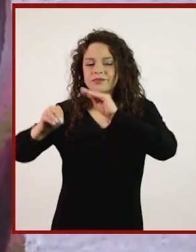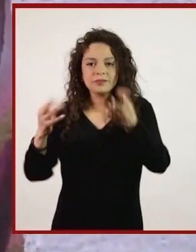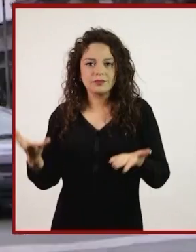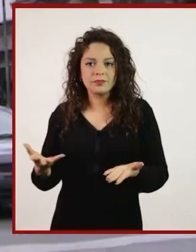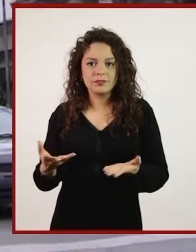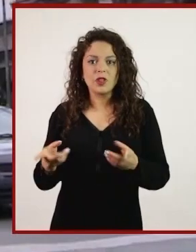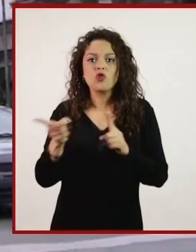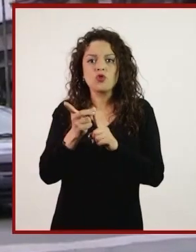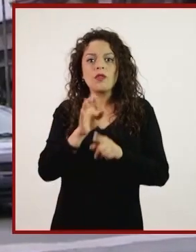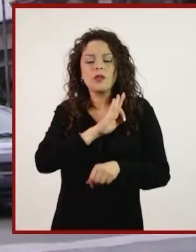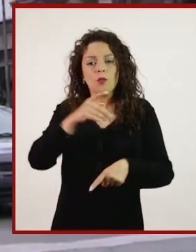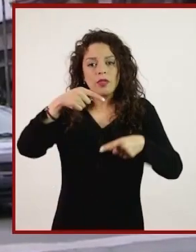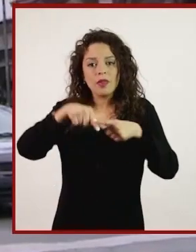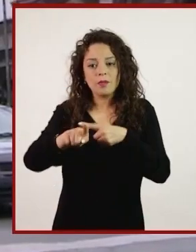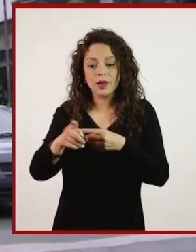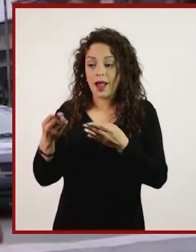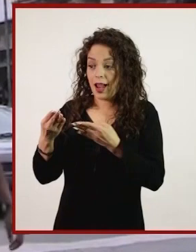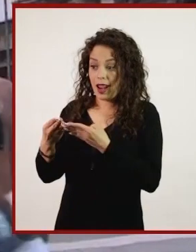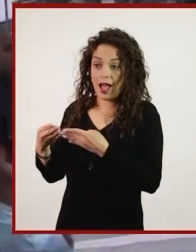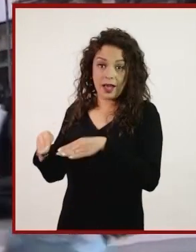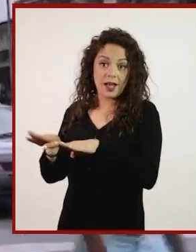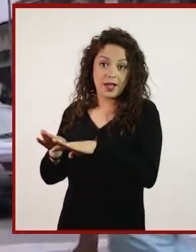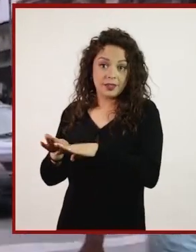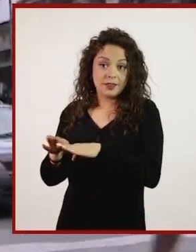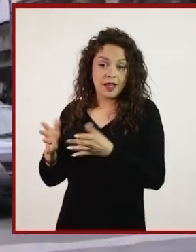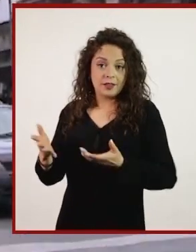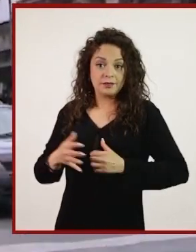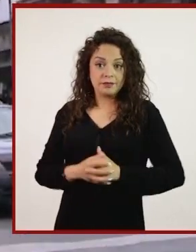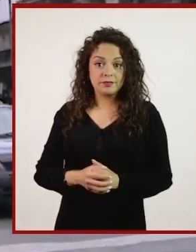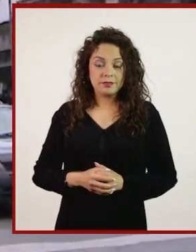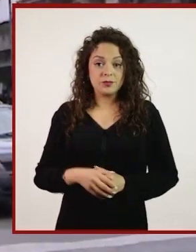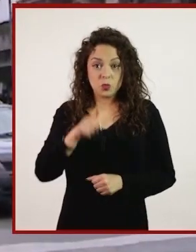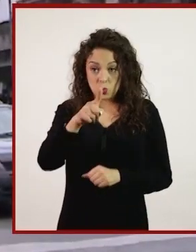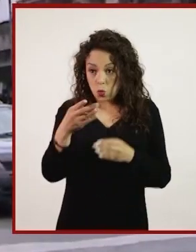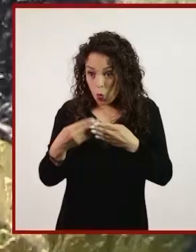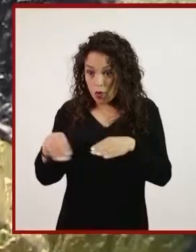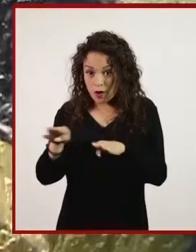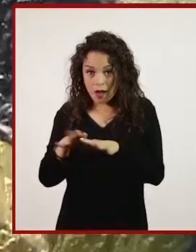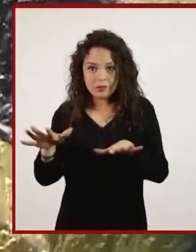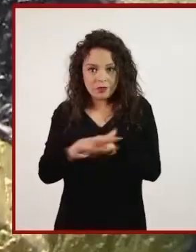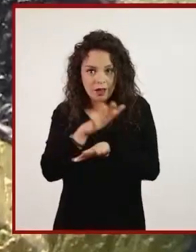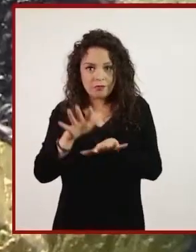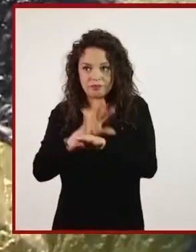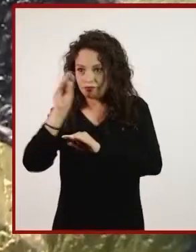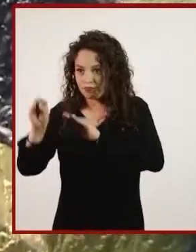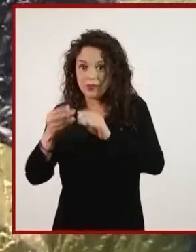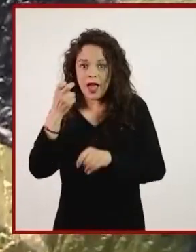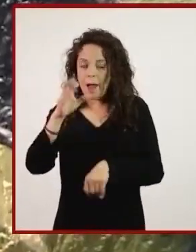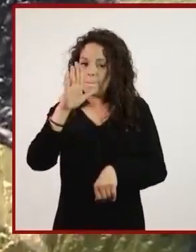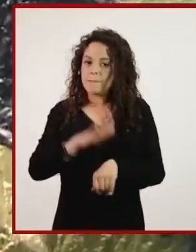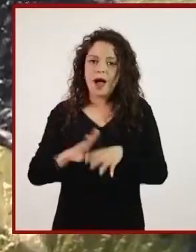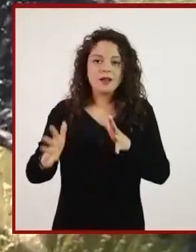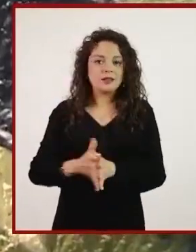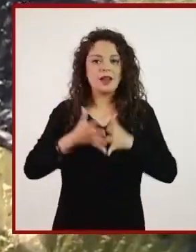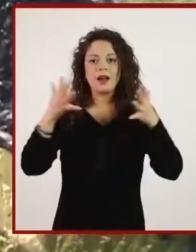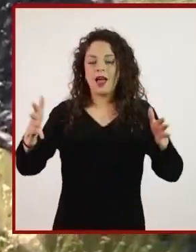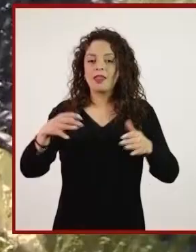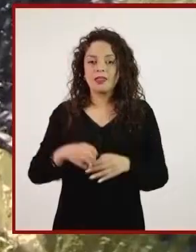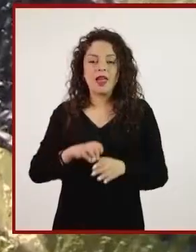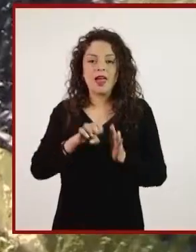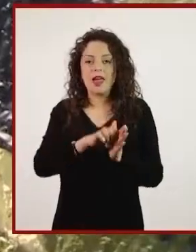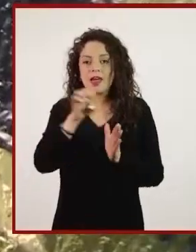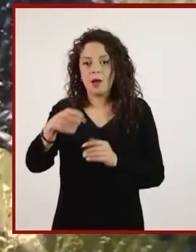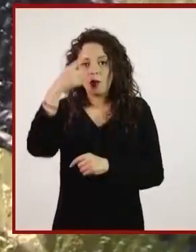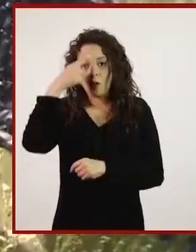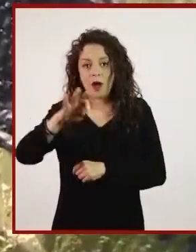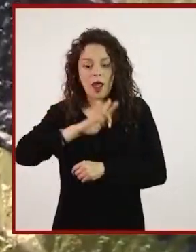las comunidades, hay que tomar los barrios, ¿no? Y empezamos desde nuestra casa, ¿no? Ponte a hacer cosas con tu casa,